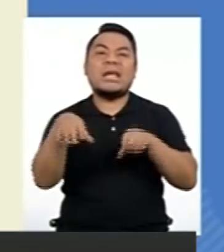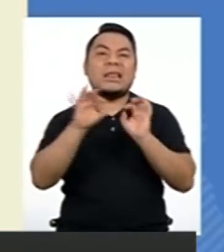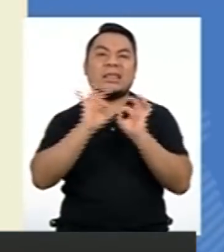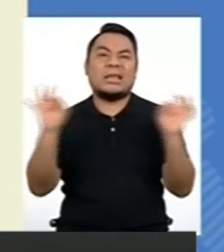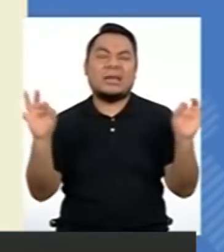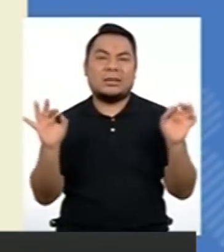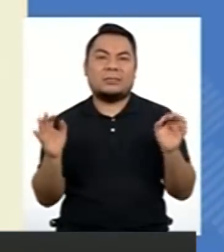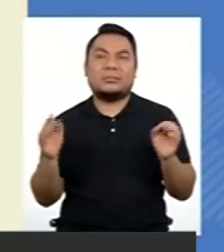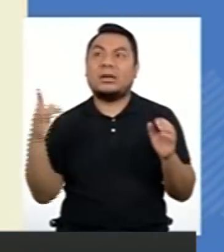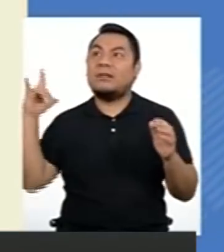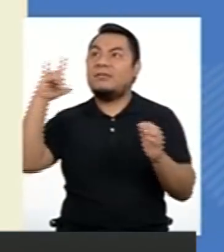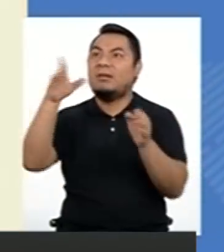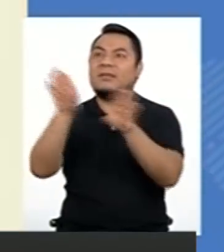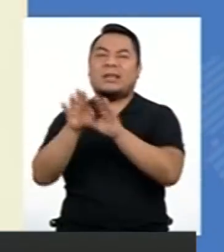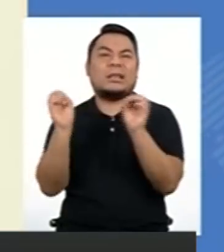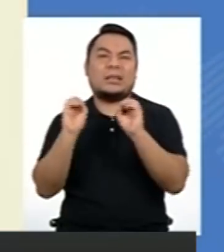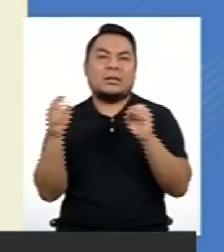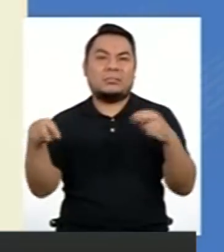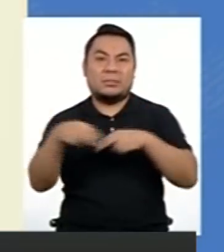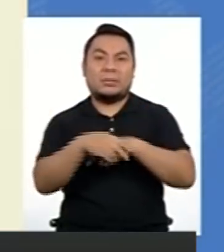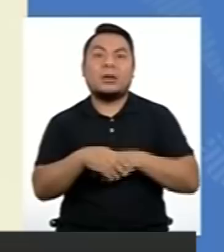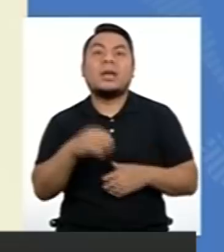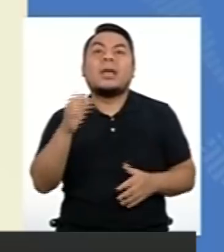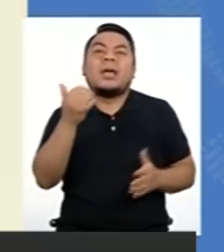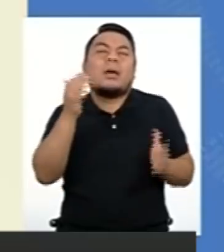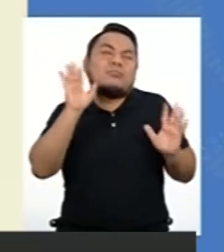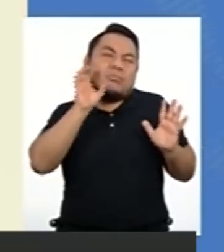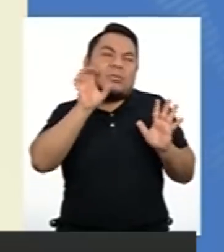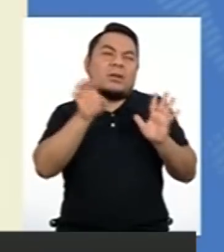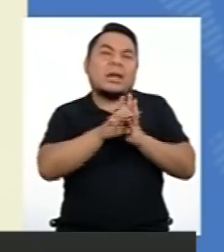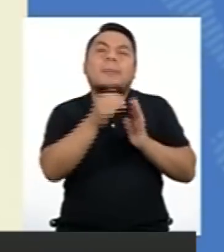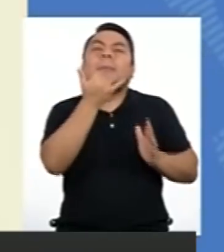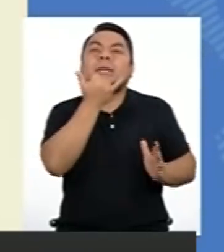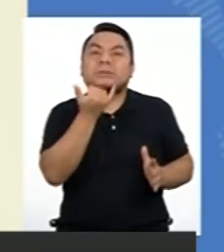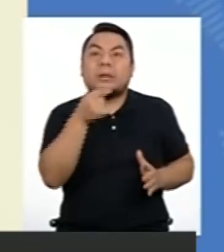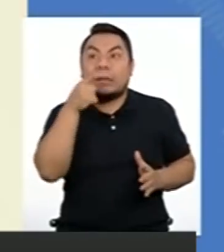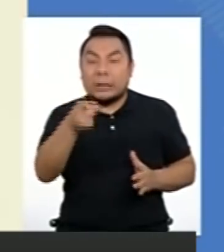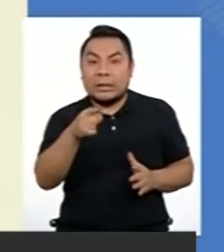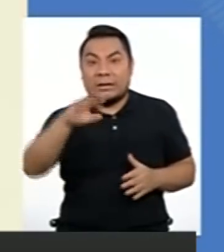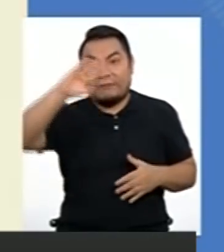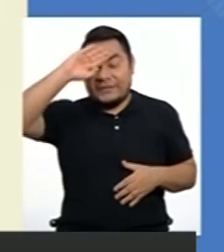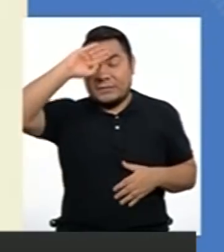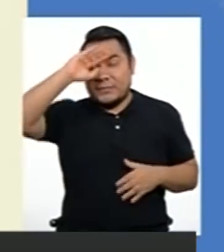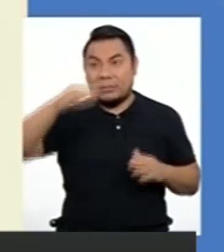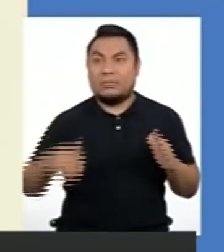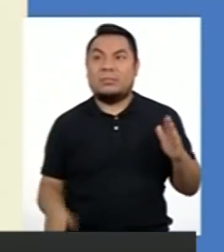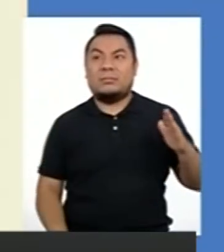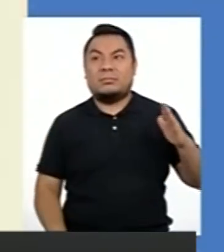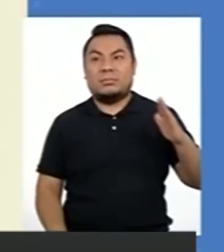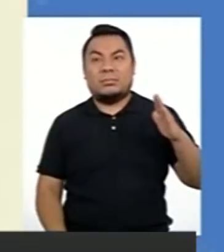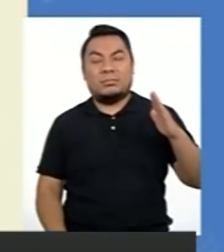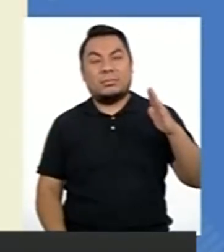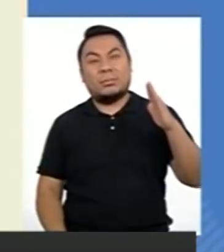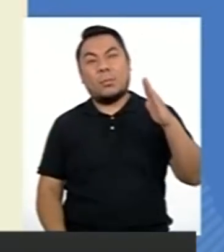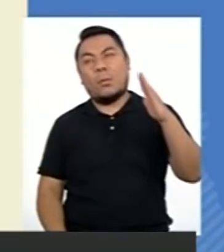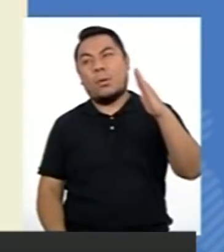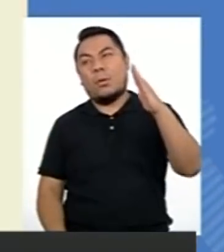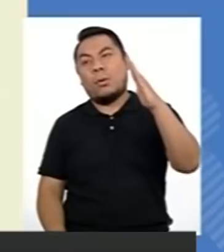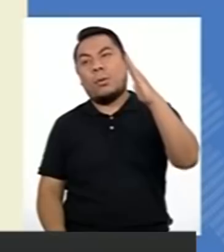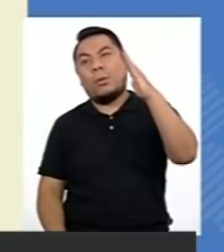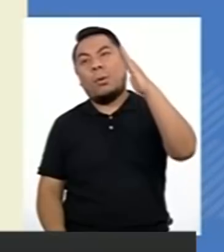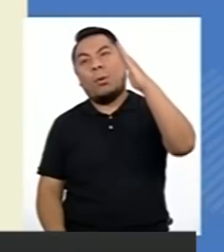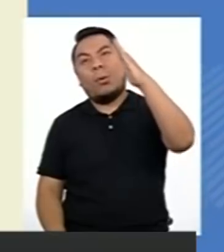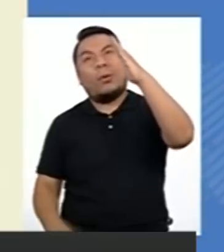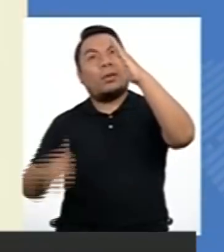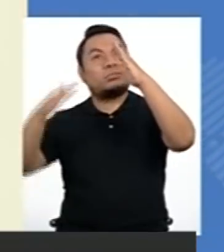hacíamos nada. Entonces, la evolución de contagiados, y luego de hospitalizados, y